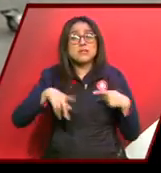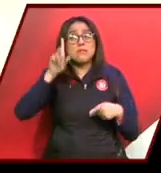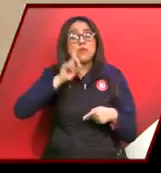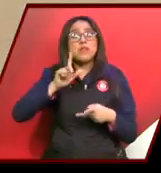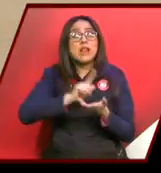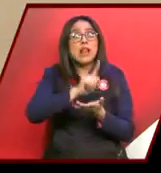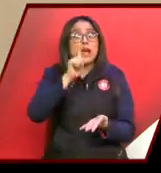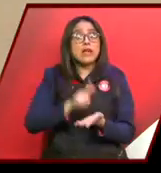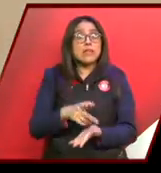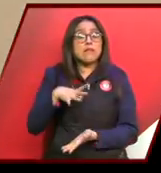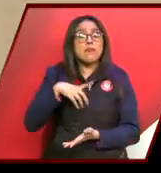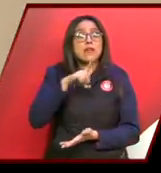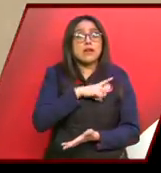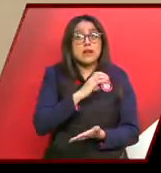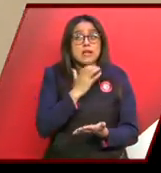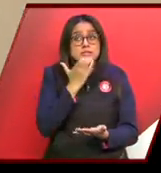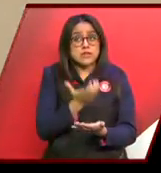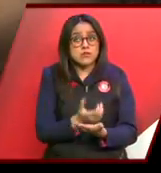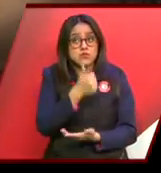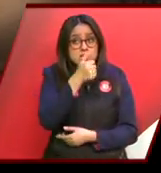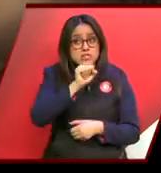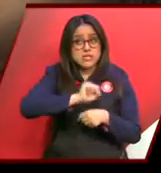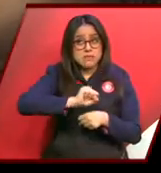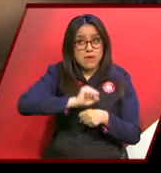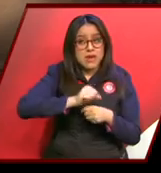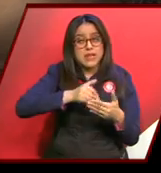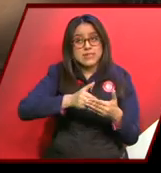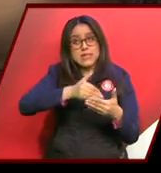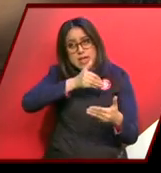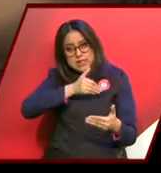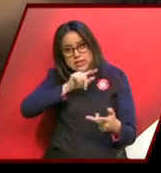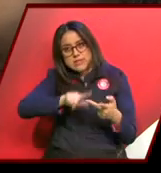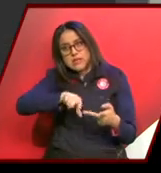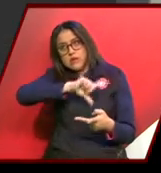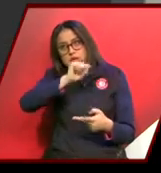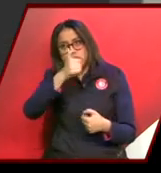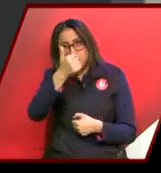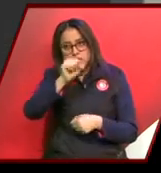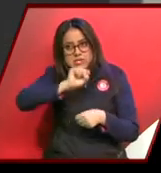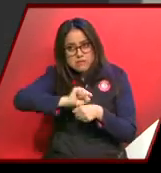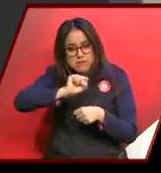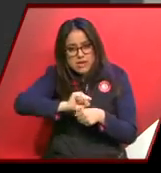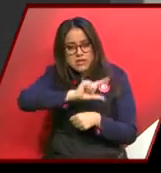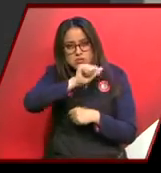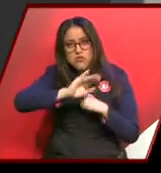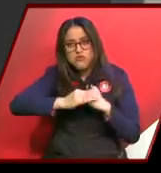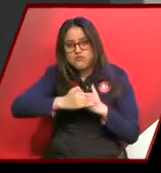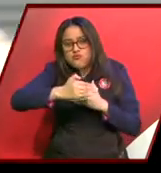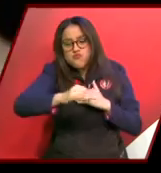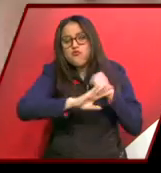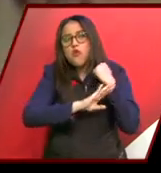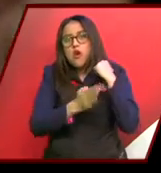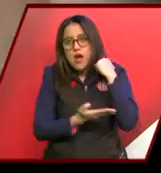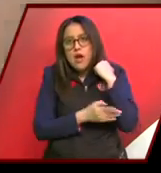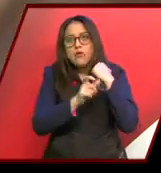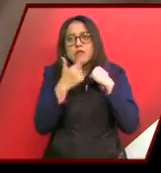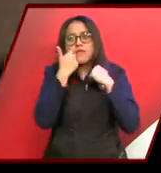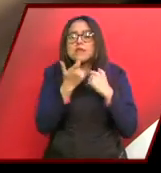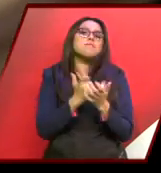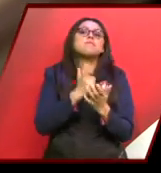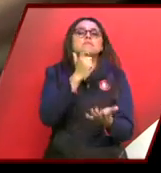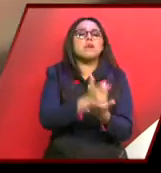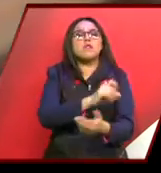tienen derecho a un descanso de 6 semanas anteriores y 6 posteriores al parto, tiempo en el que reciben su